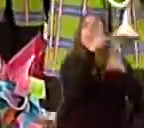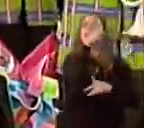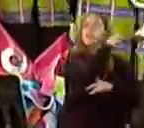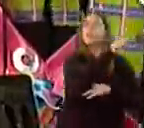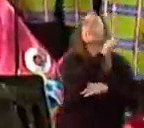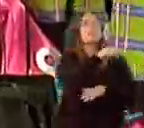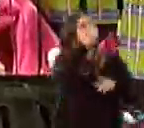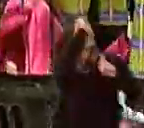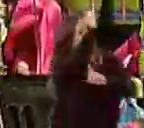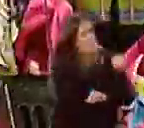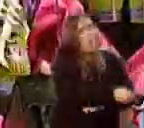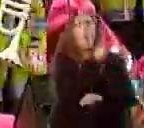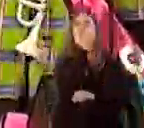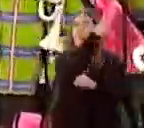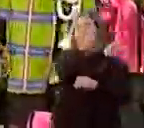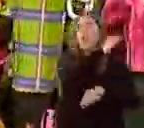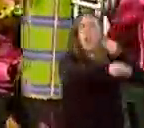hay pequeñas